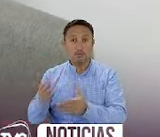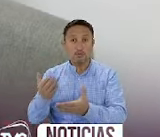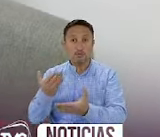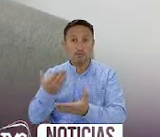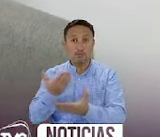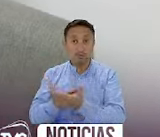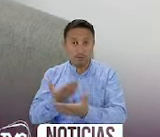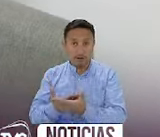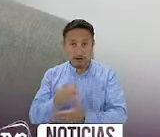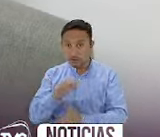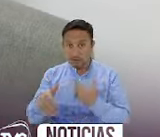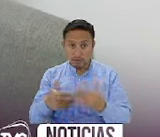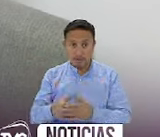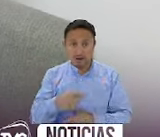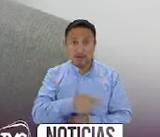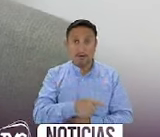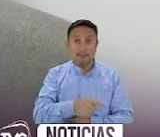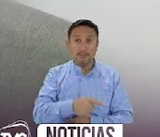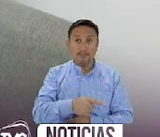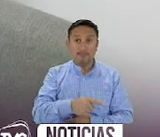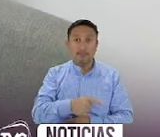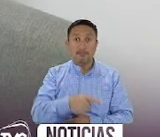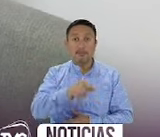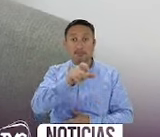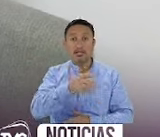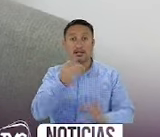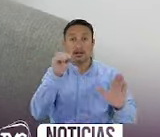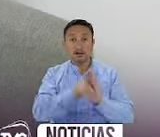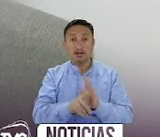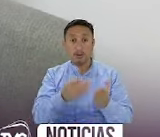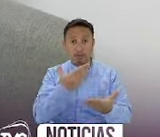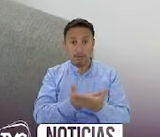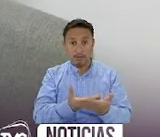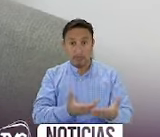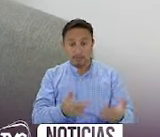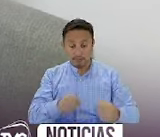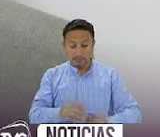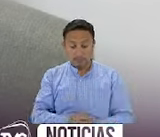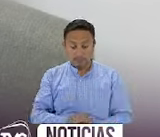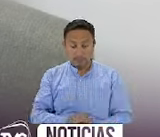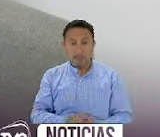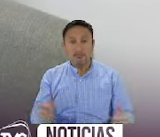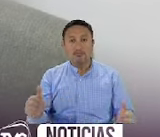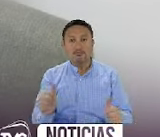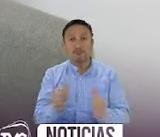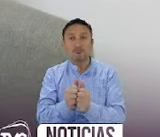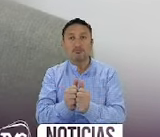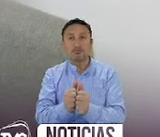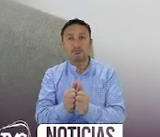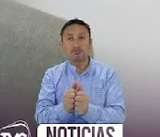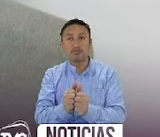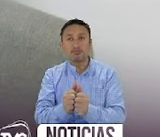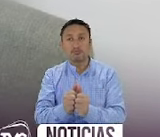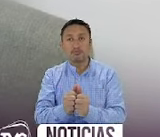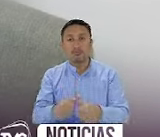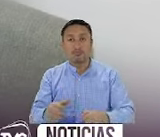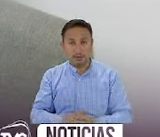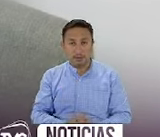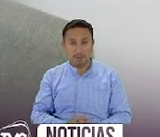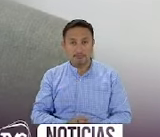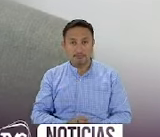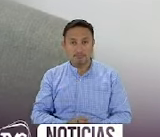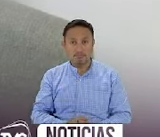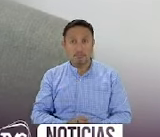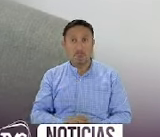anunciado la denunciante se acompaña una pericia de género, que pueda